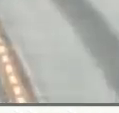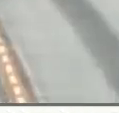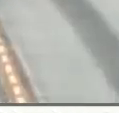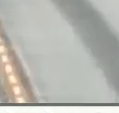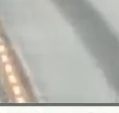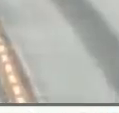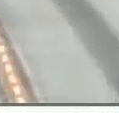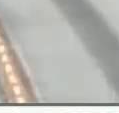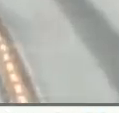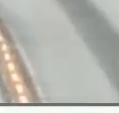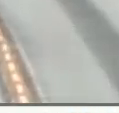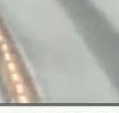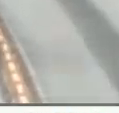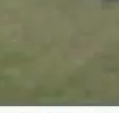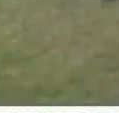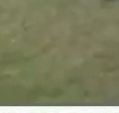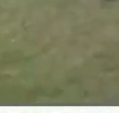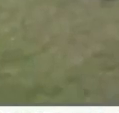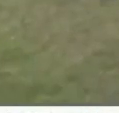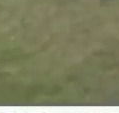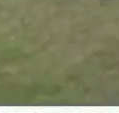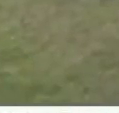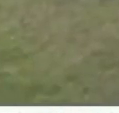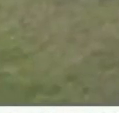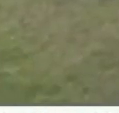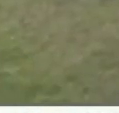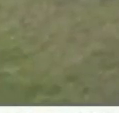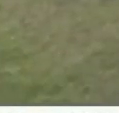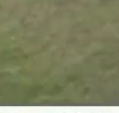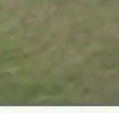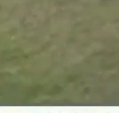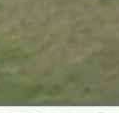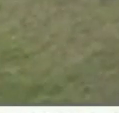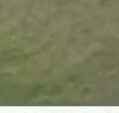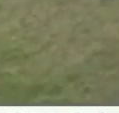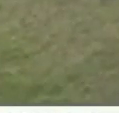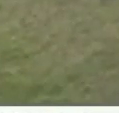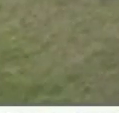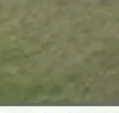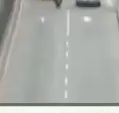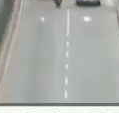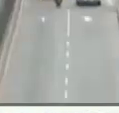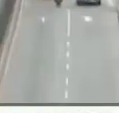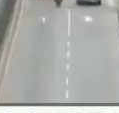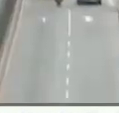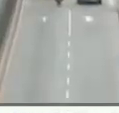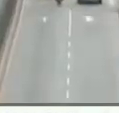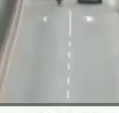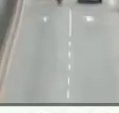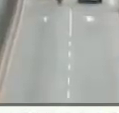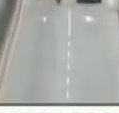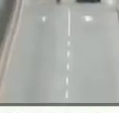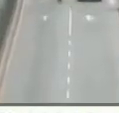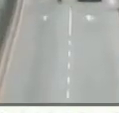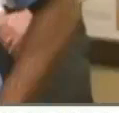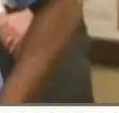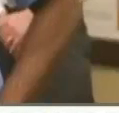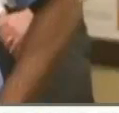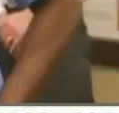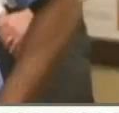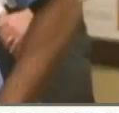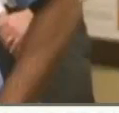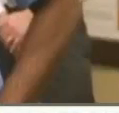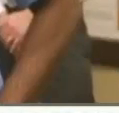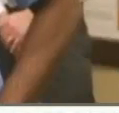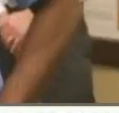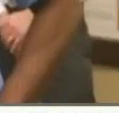avance acelerado de la pandemia, así como en el número de hospitalizaciones y el colapso de las unidades de cuidados intensivos. Y